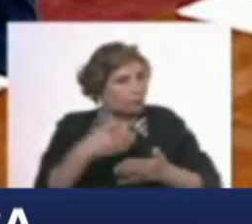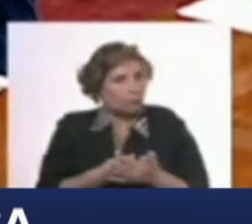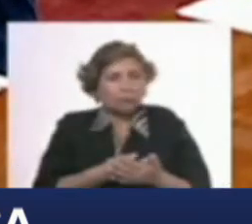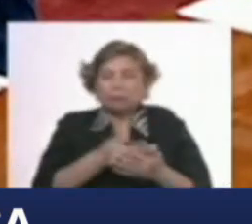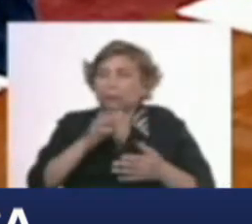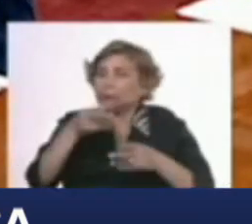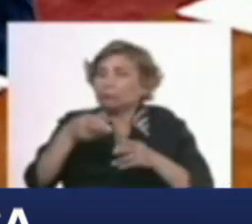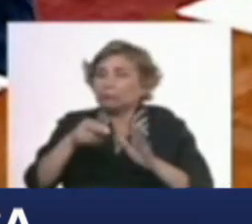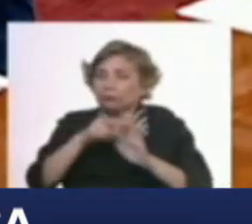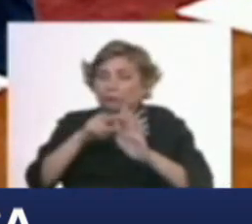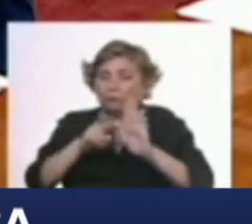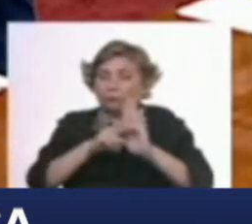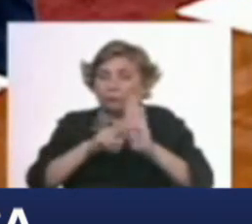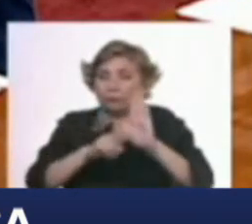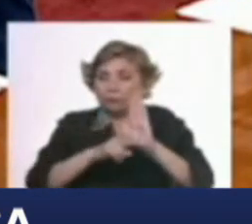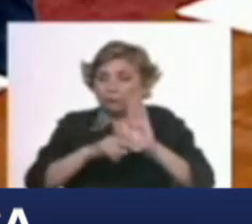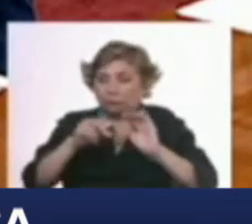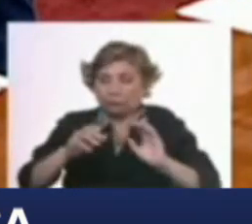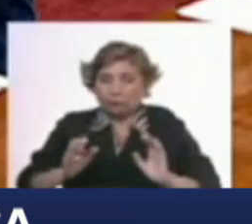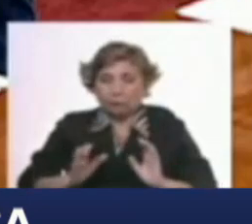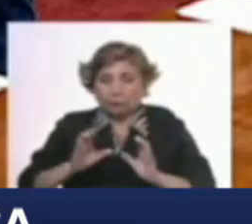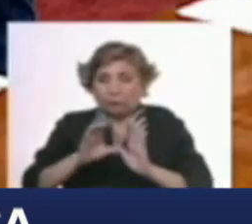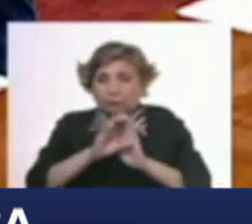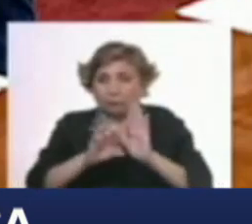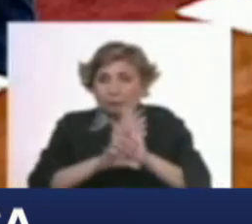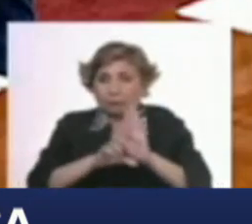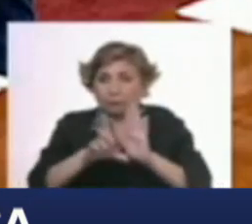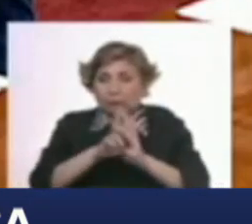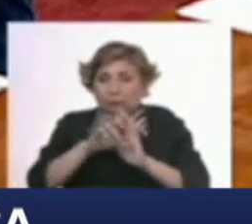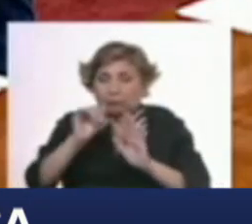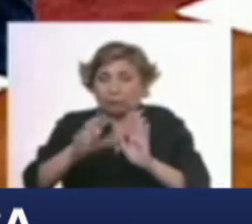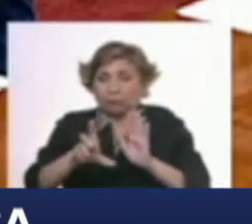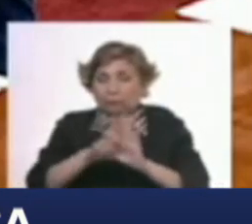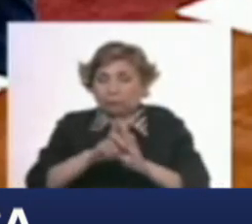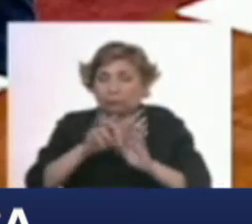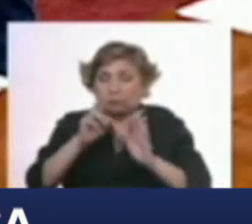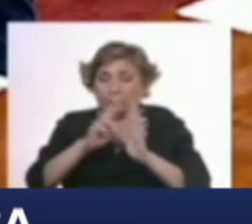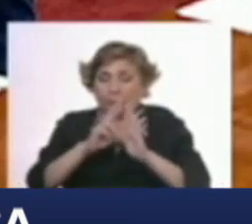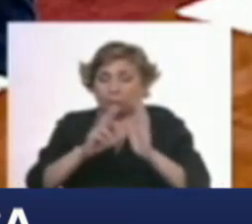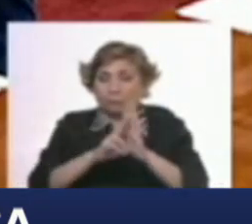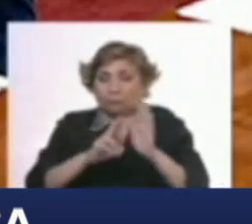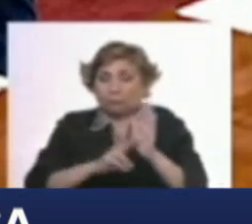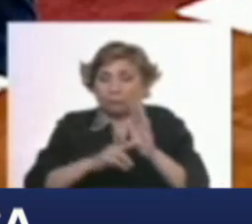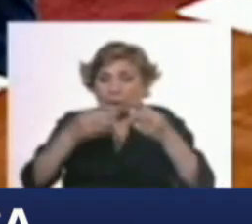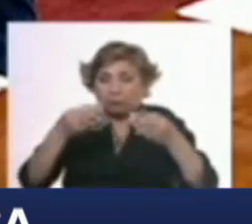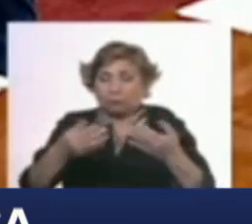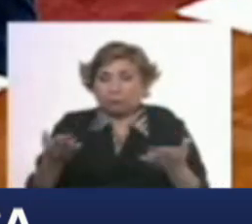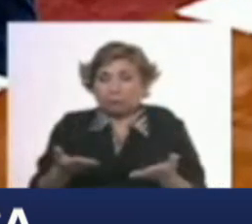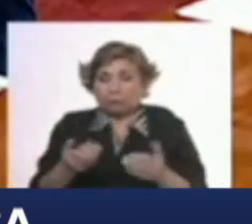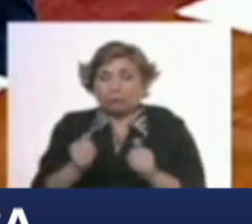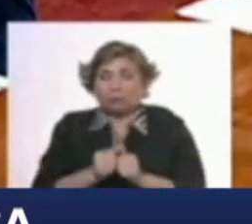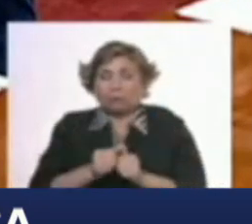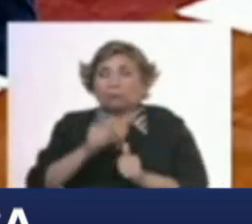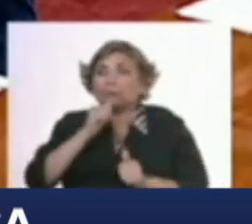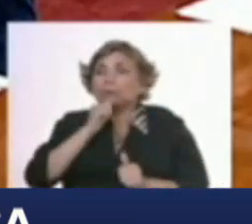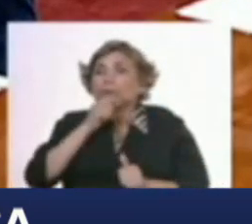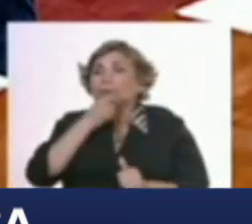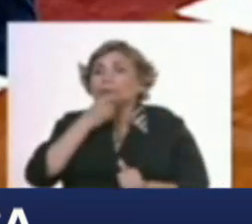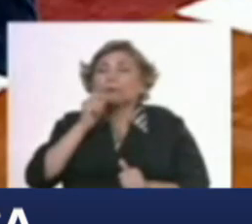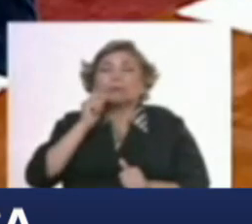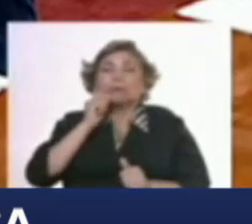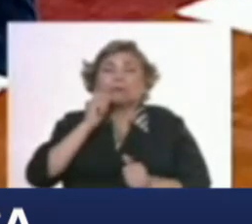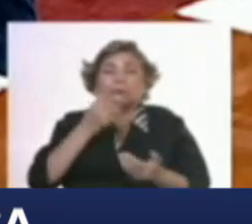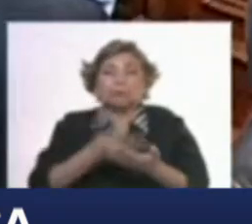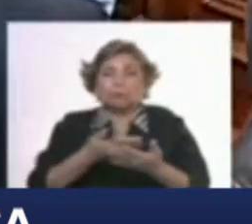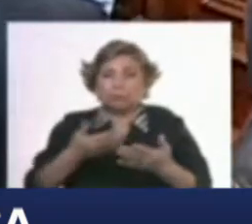embajador peruano en Honduras. En el uso de la palabra estuvo el congresista Roberto Quiabra, quien calificó de